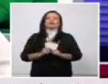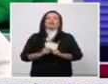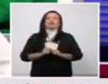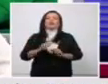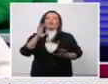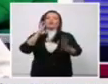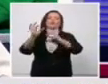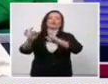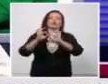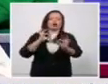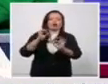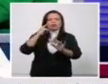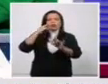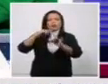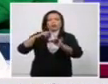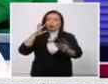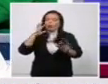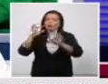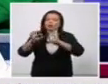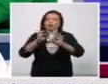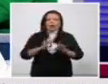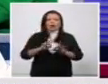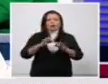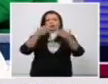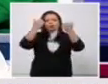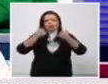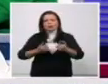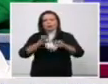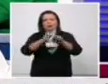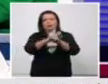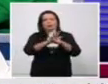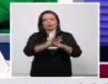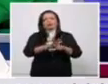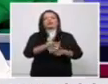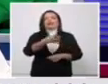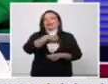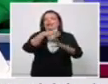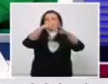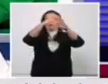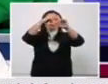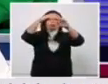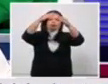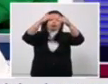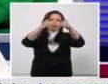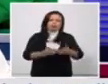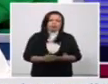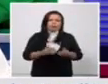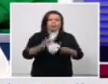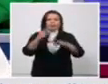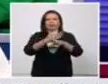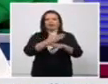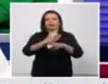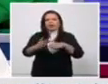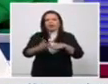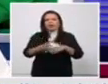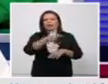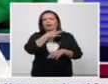coronavirus. Ahí ponen varios ejemplos. Una mascarilla sobre otra puede bloquear el escape